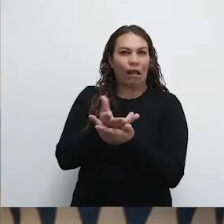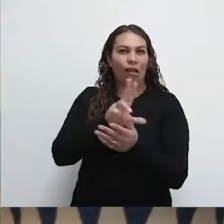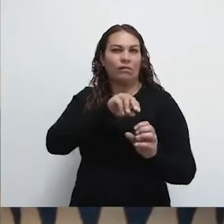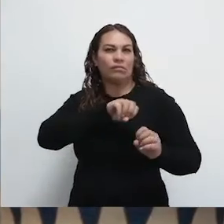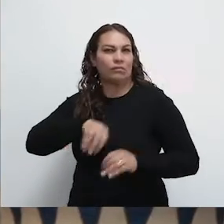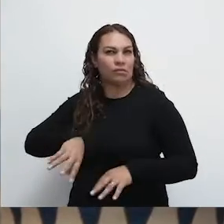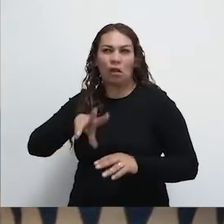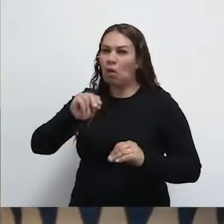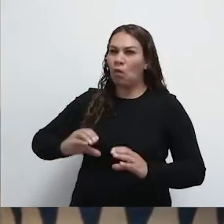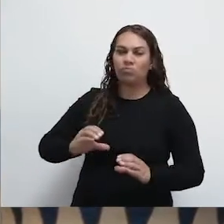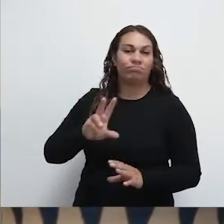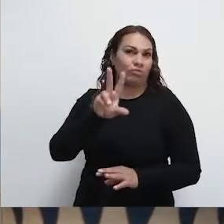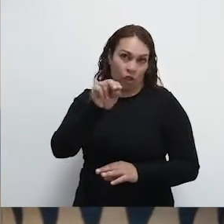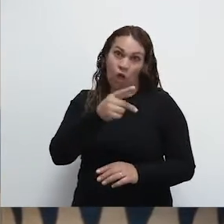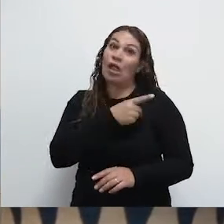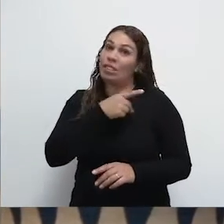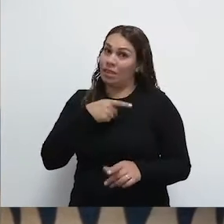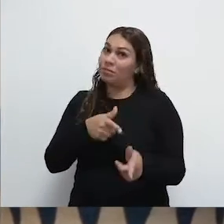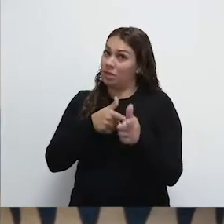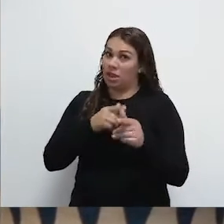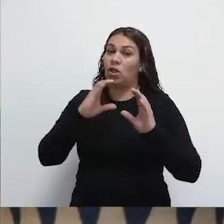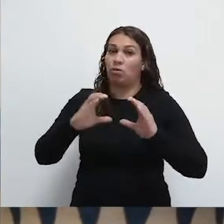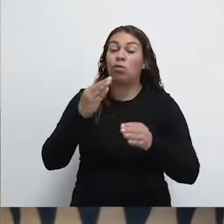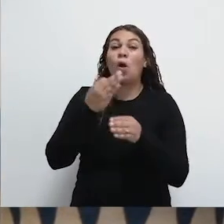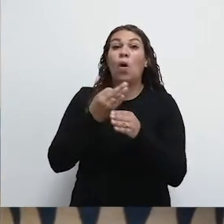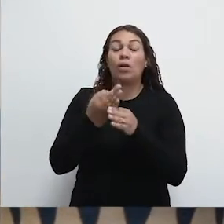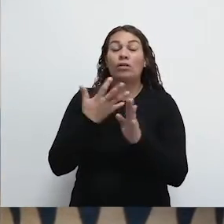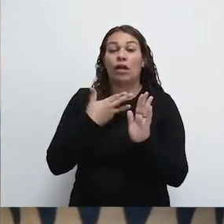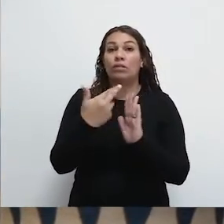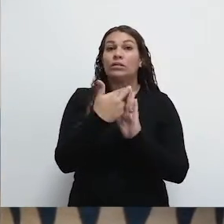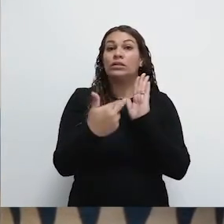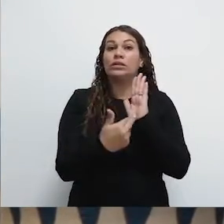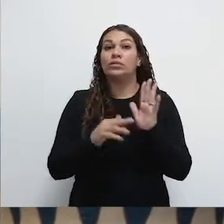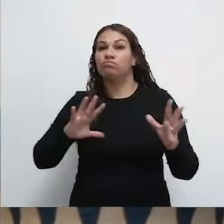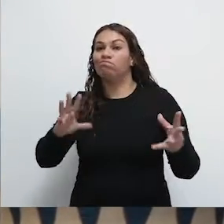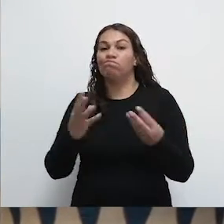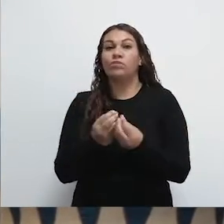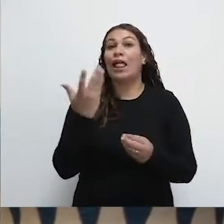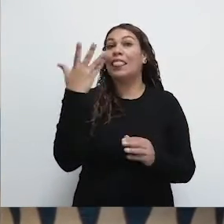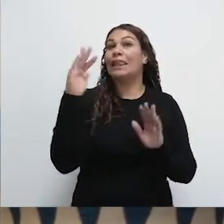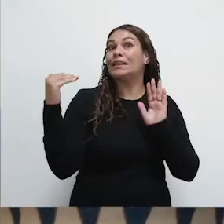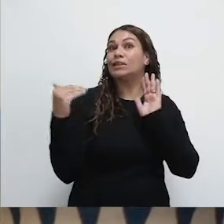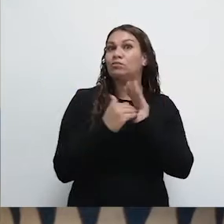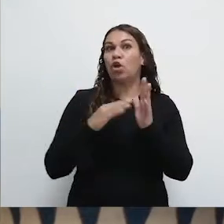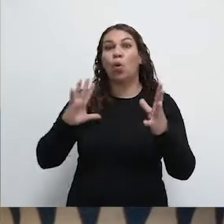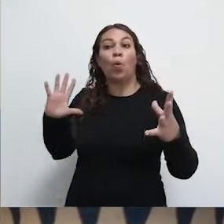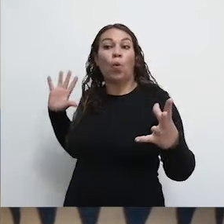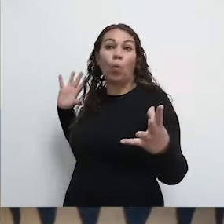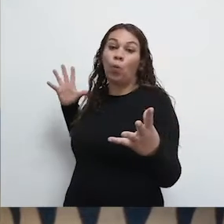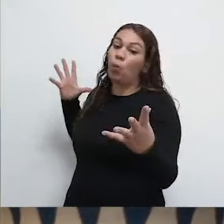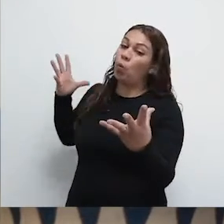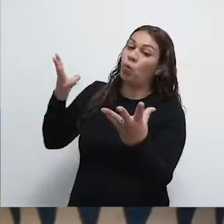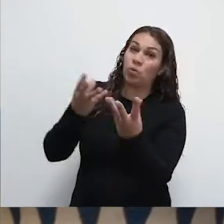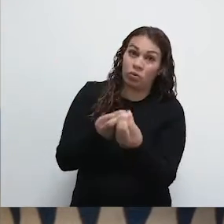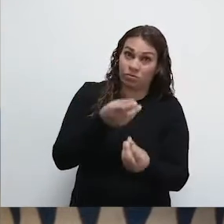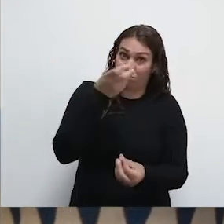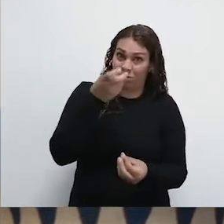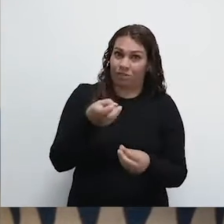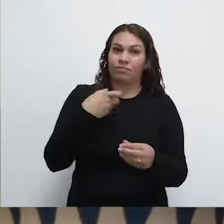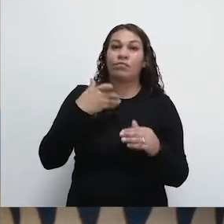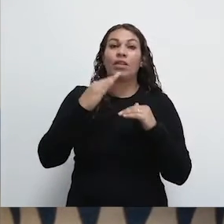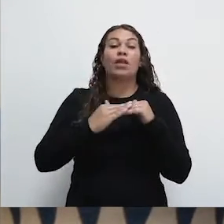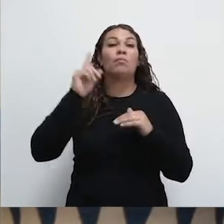el riesgo sigue al día de hoy tenemos registrados más de 10.000 casos acumulados en tlajomulco